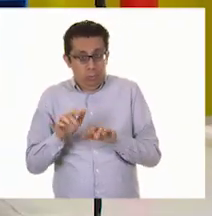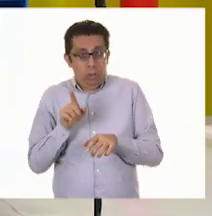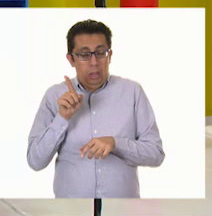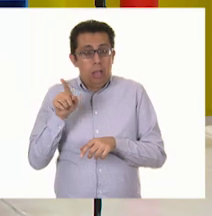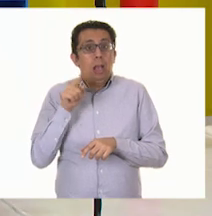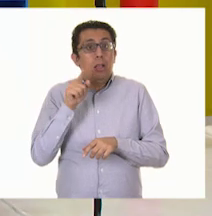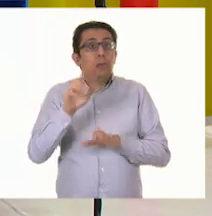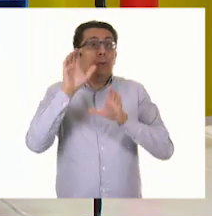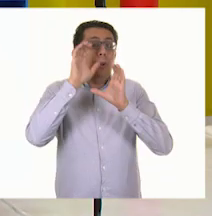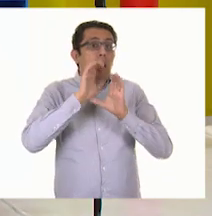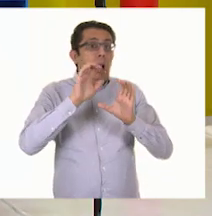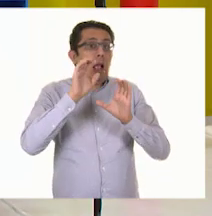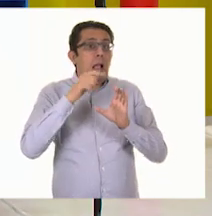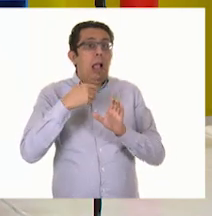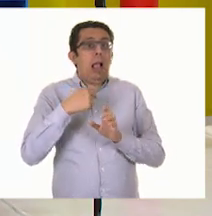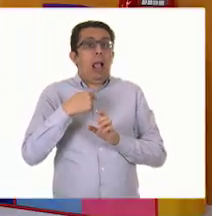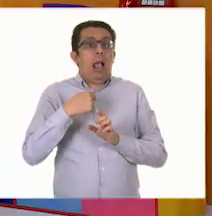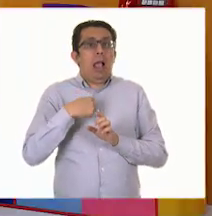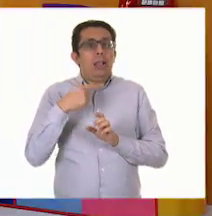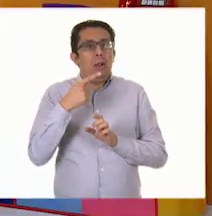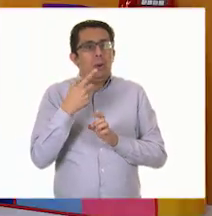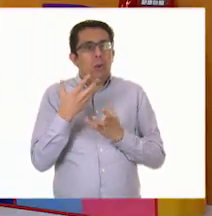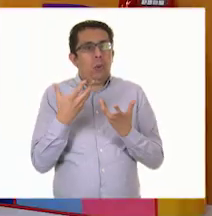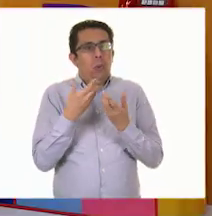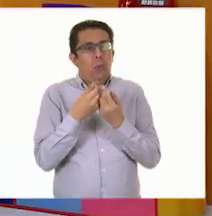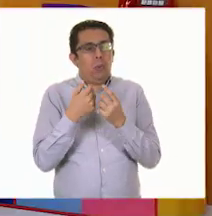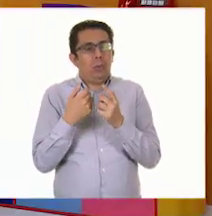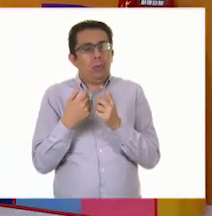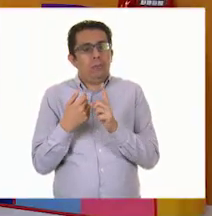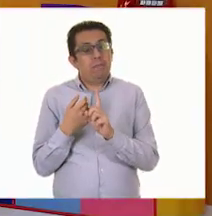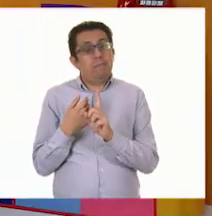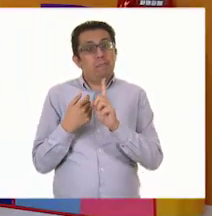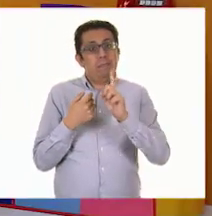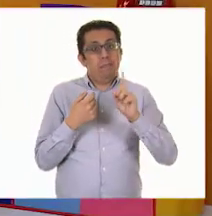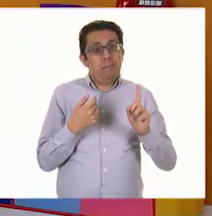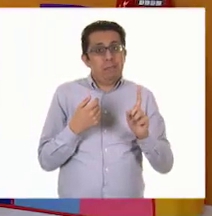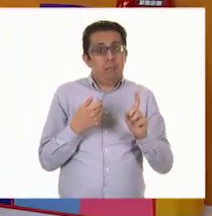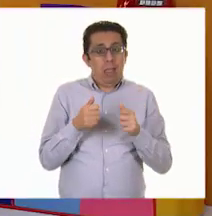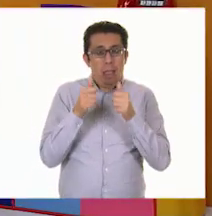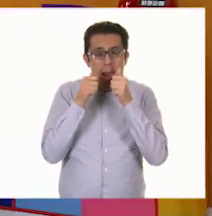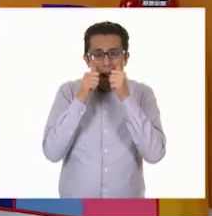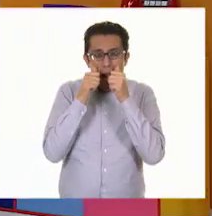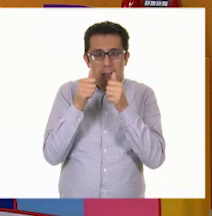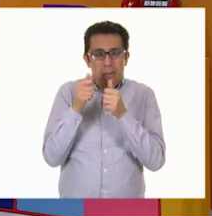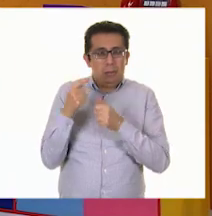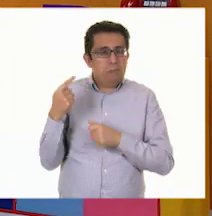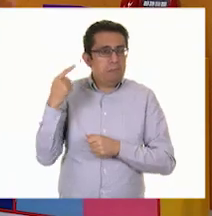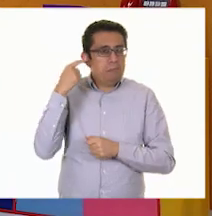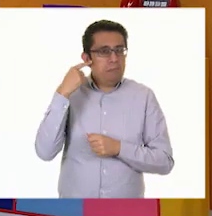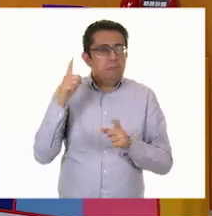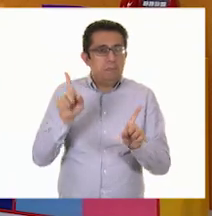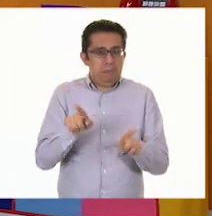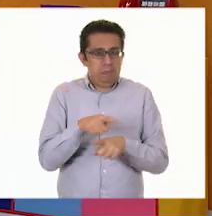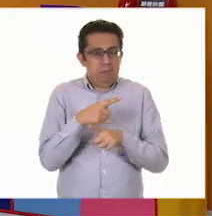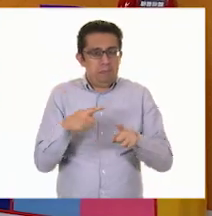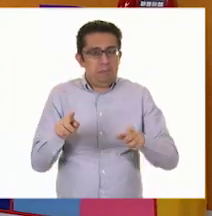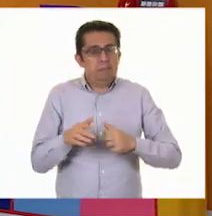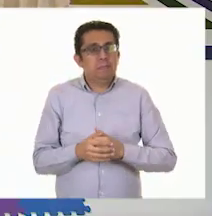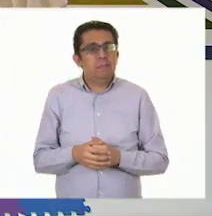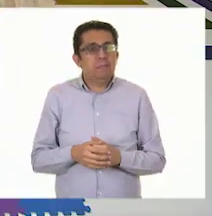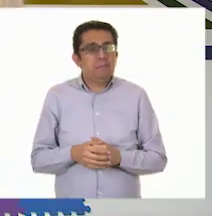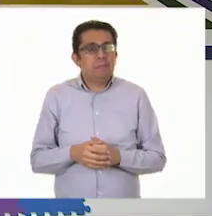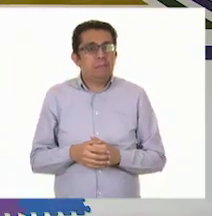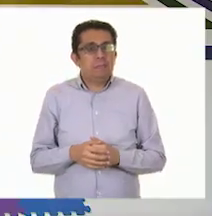algo mientras yo me voy con Pili a poner mucha atención acerca de lo que nos van a cantar? ¿Les parece bien?